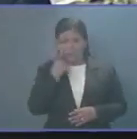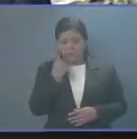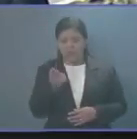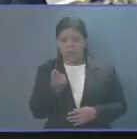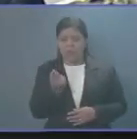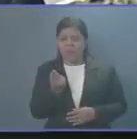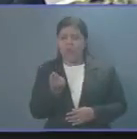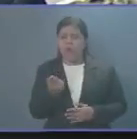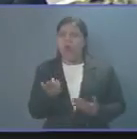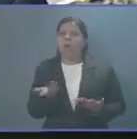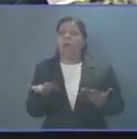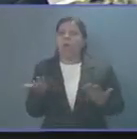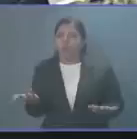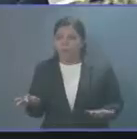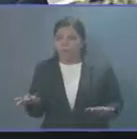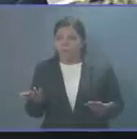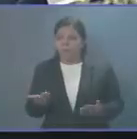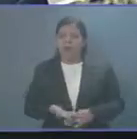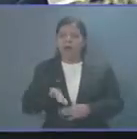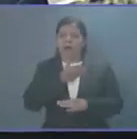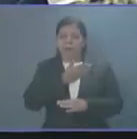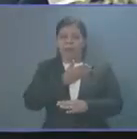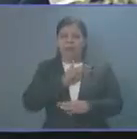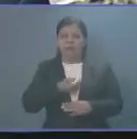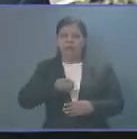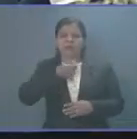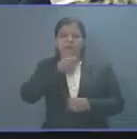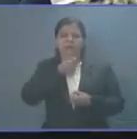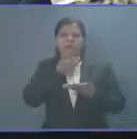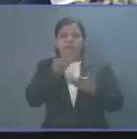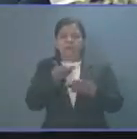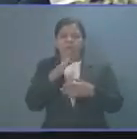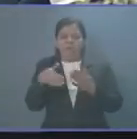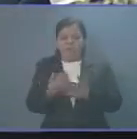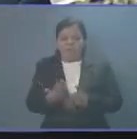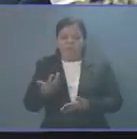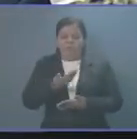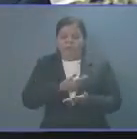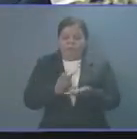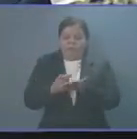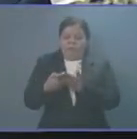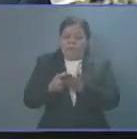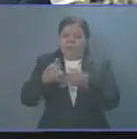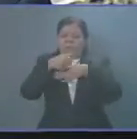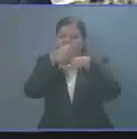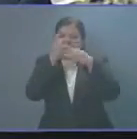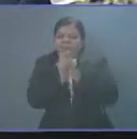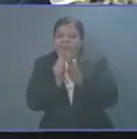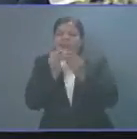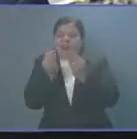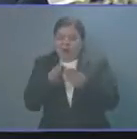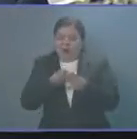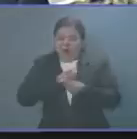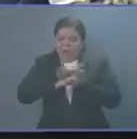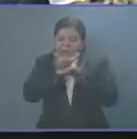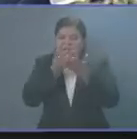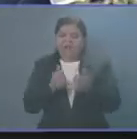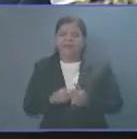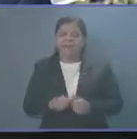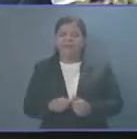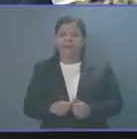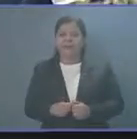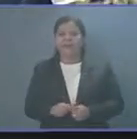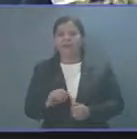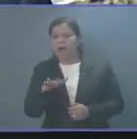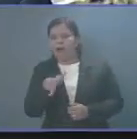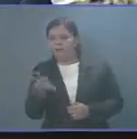de cómo se transmitía lo que se discutía en esta Asamblea Legislativa.